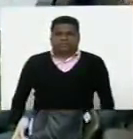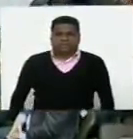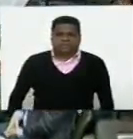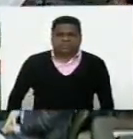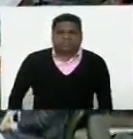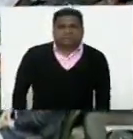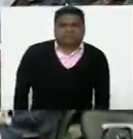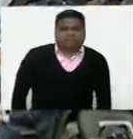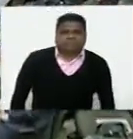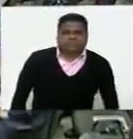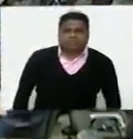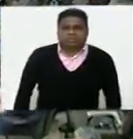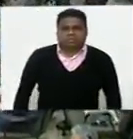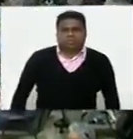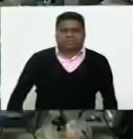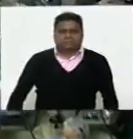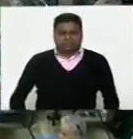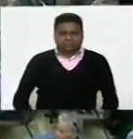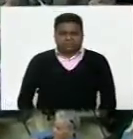Ministra.